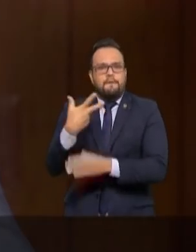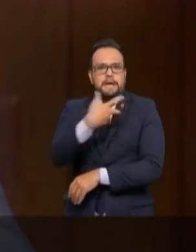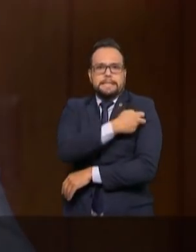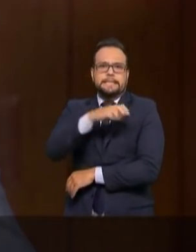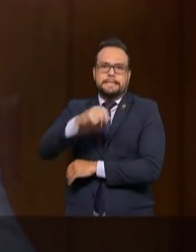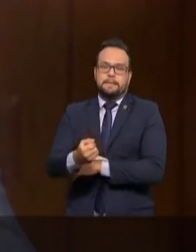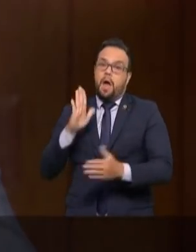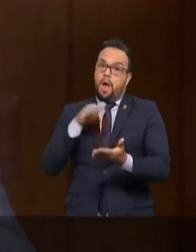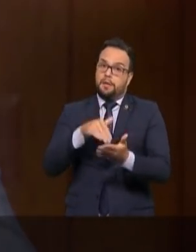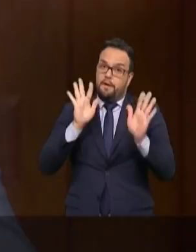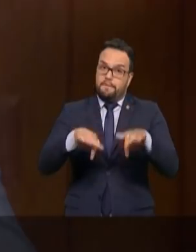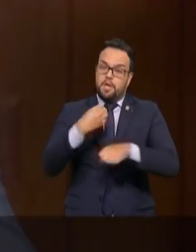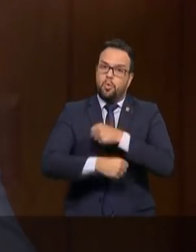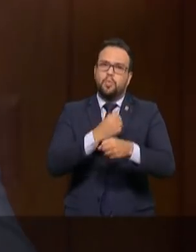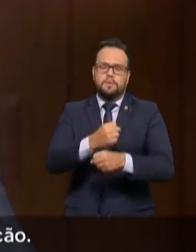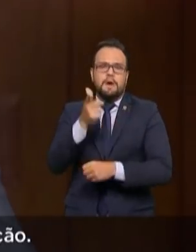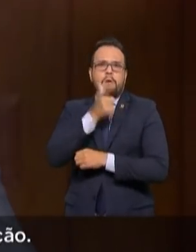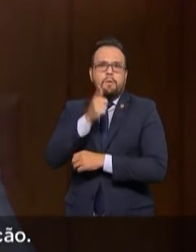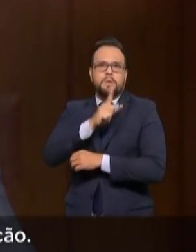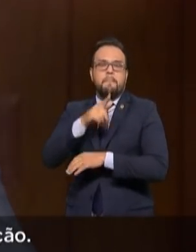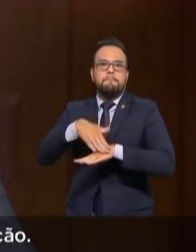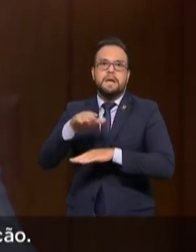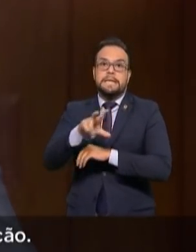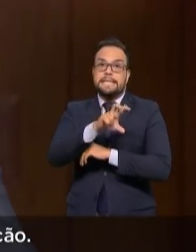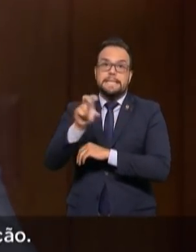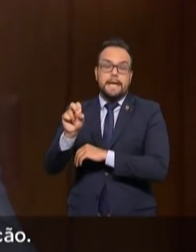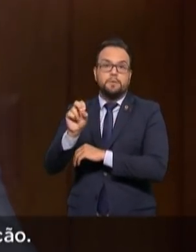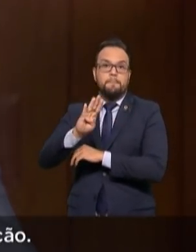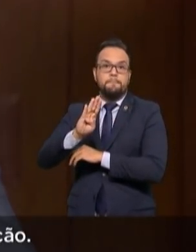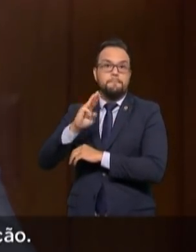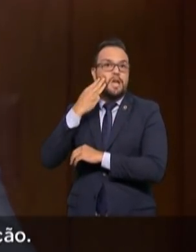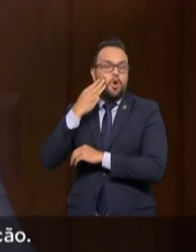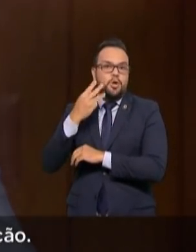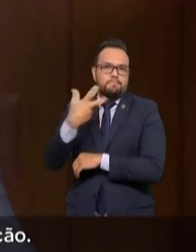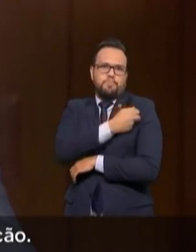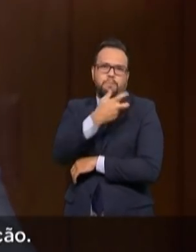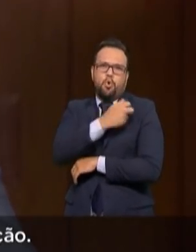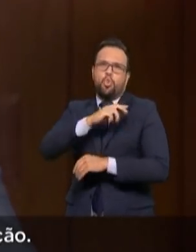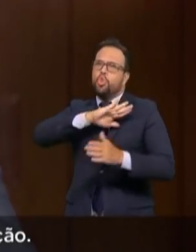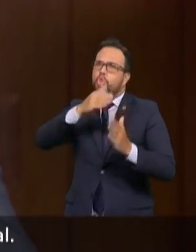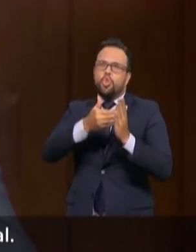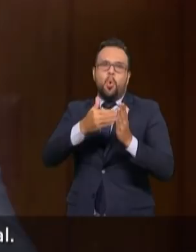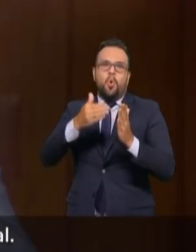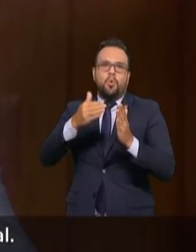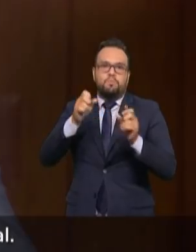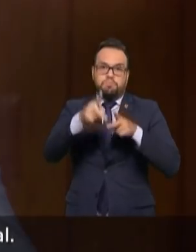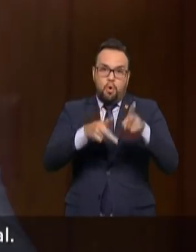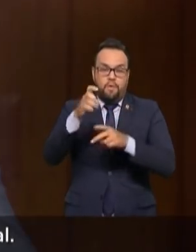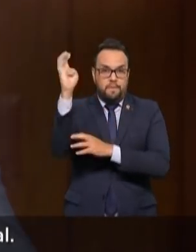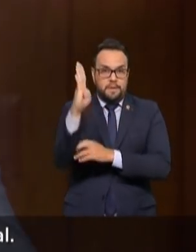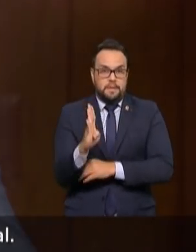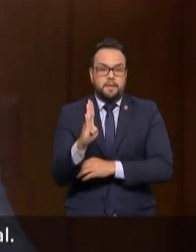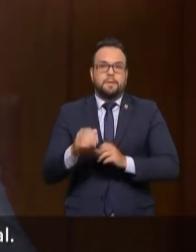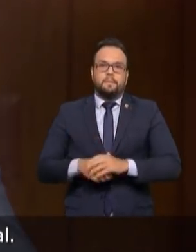al final del año habremos alcanzado más de 500 millones de dosis para nada en breve recuperar nuestra